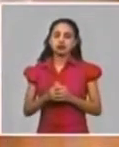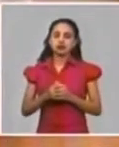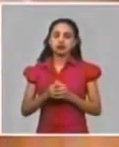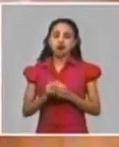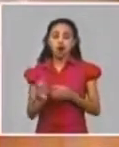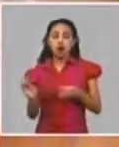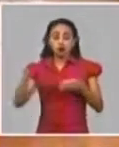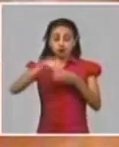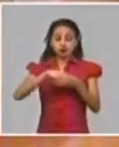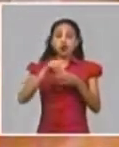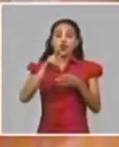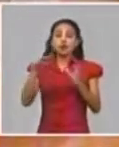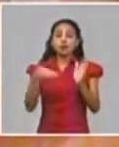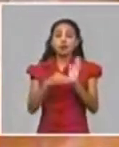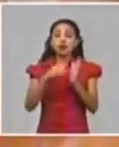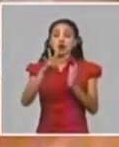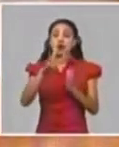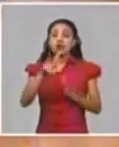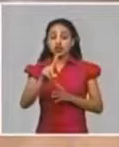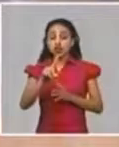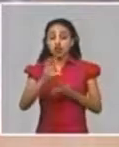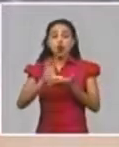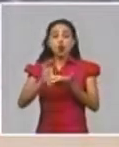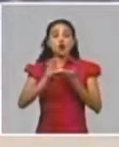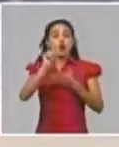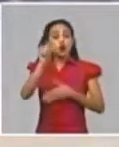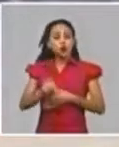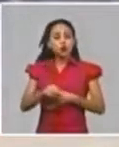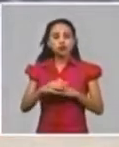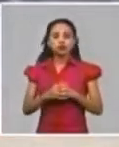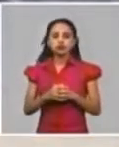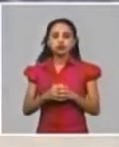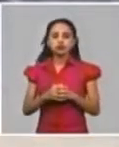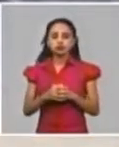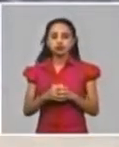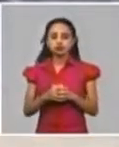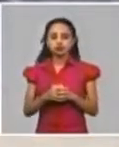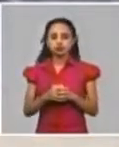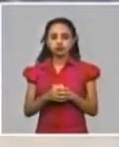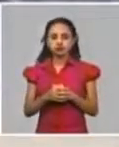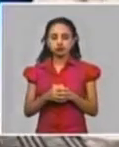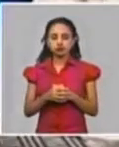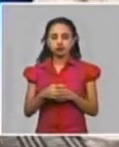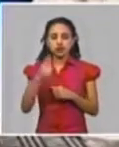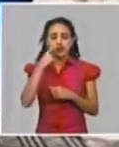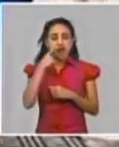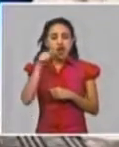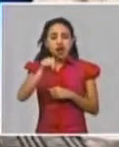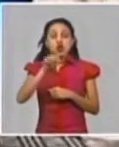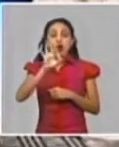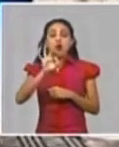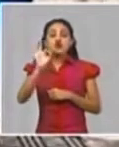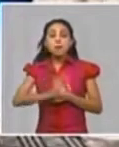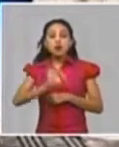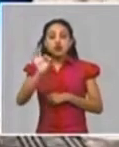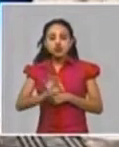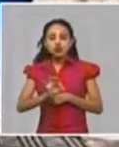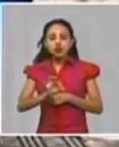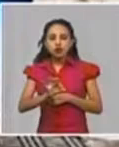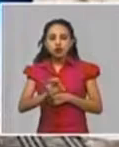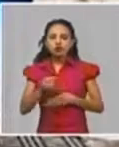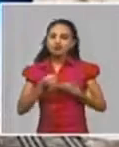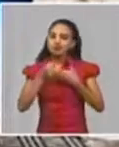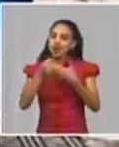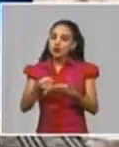con 2.041 colaboradores, representó una inyección de un 8% en cuanto a recursos humanos